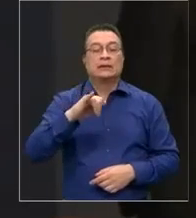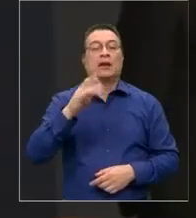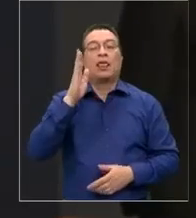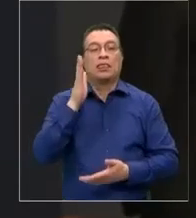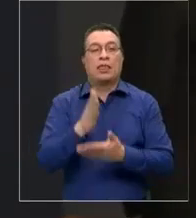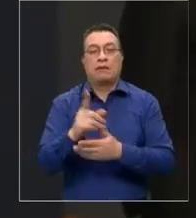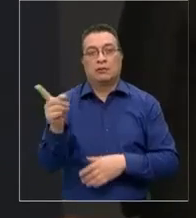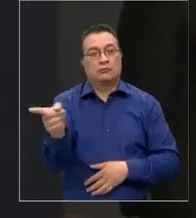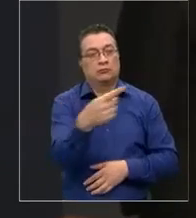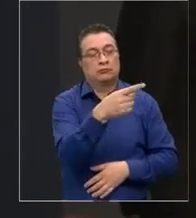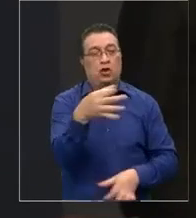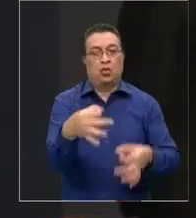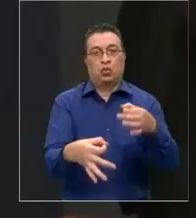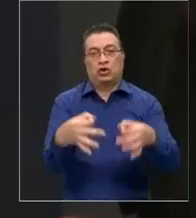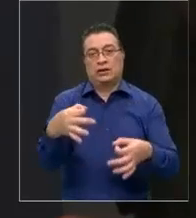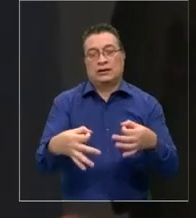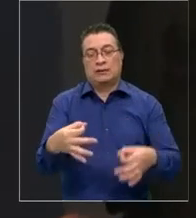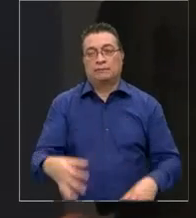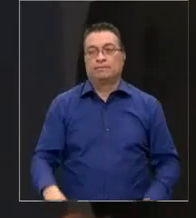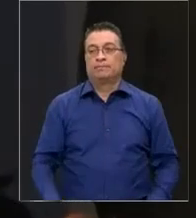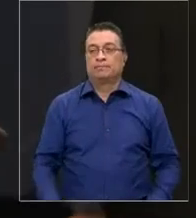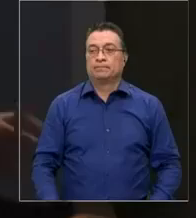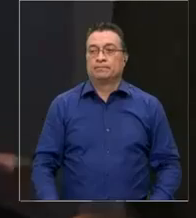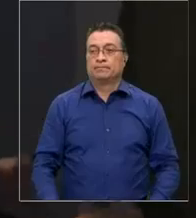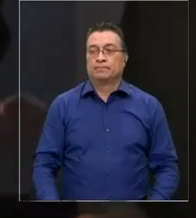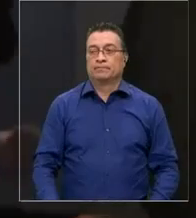enfrentar a la justicia.